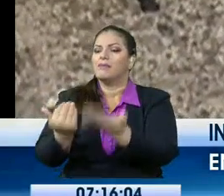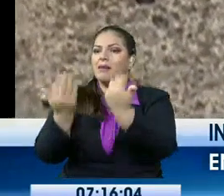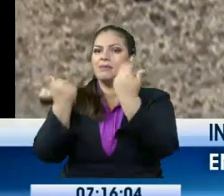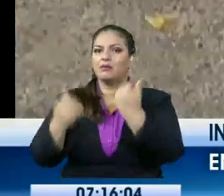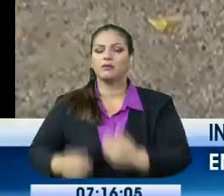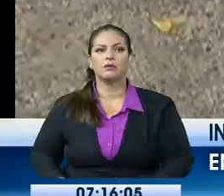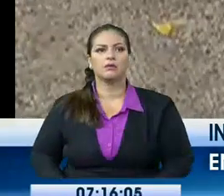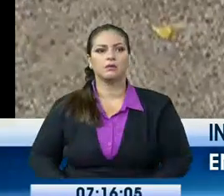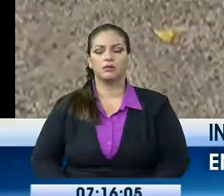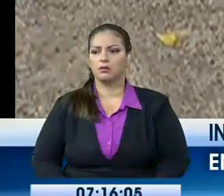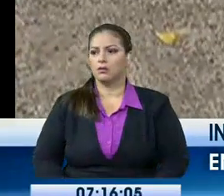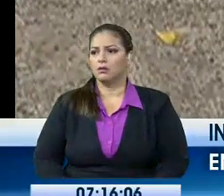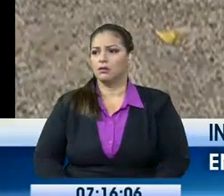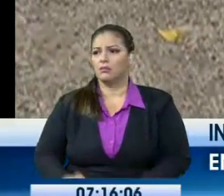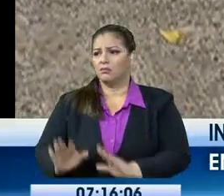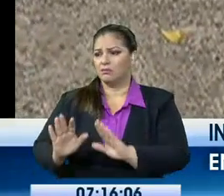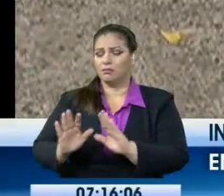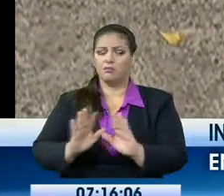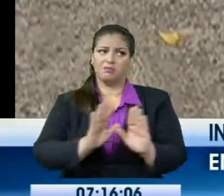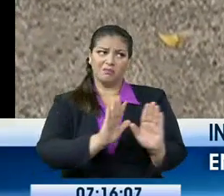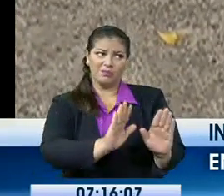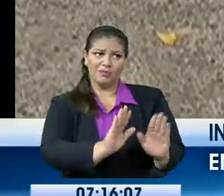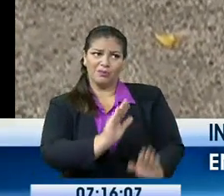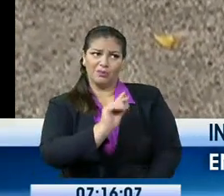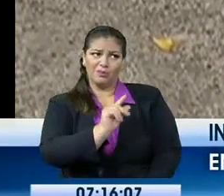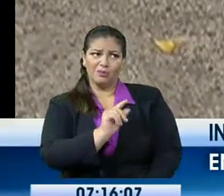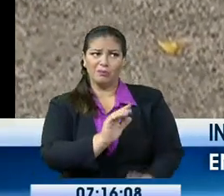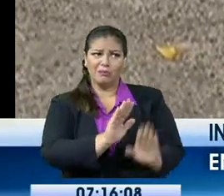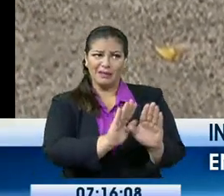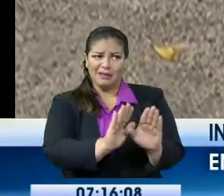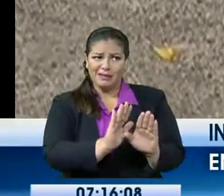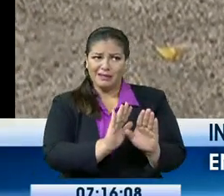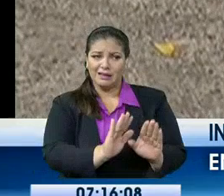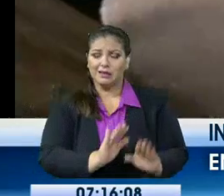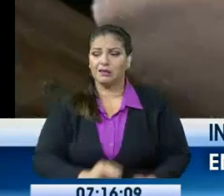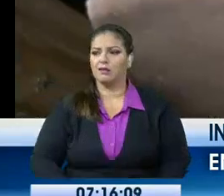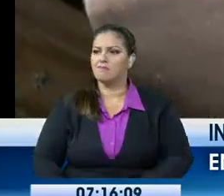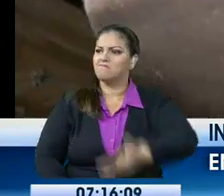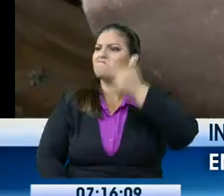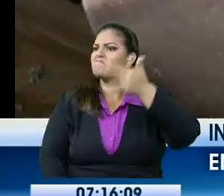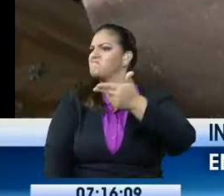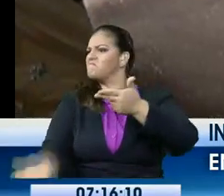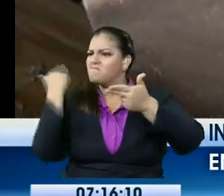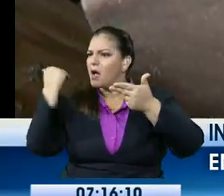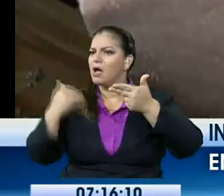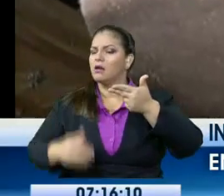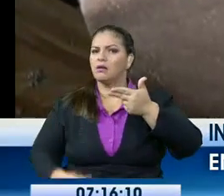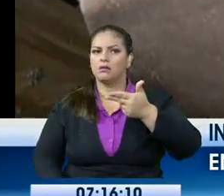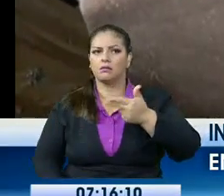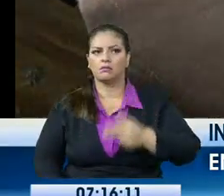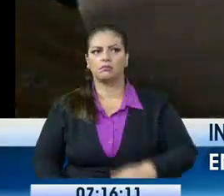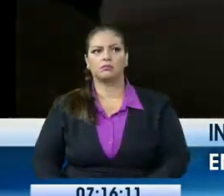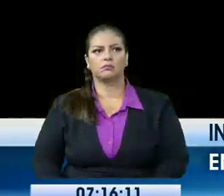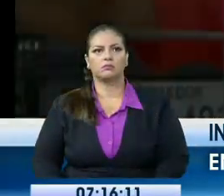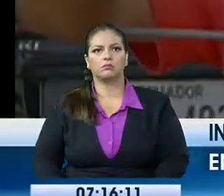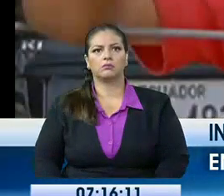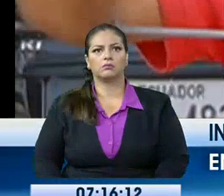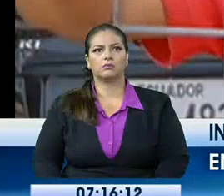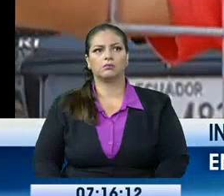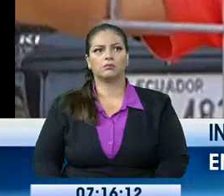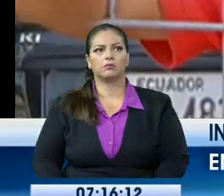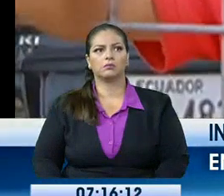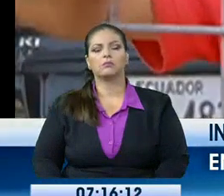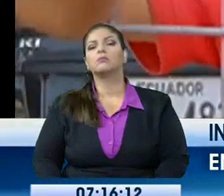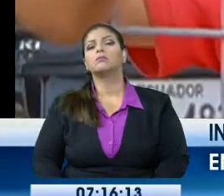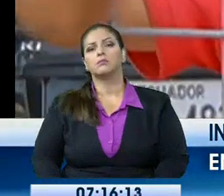que le había disparado. ¿Y escuchó gritos? Nada. Disparo en seco y todo. En seco. El tipo le decía, presta, y el tipo lo